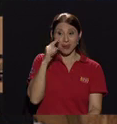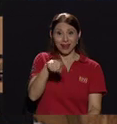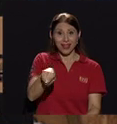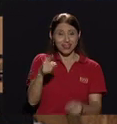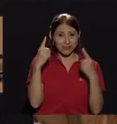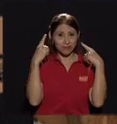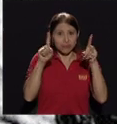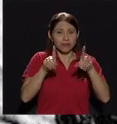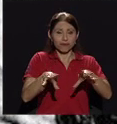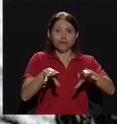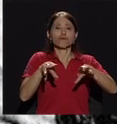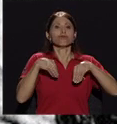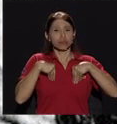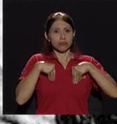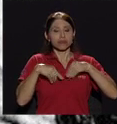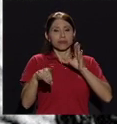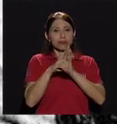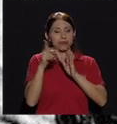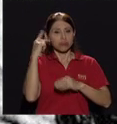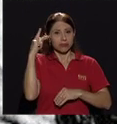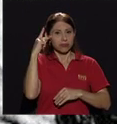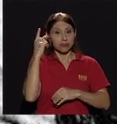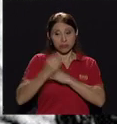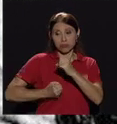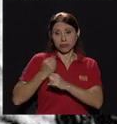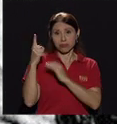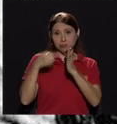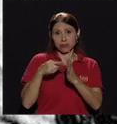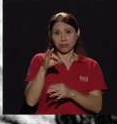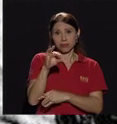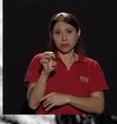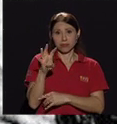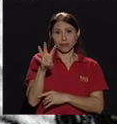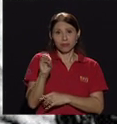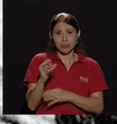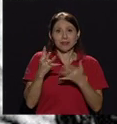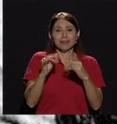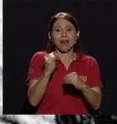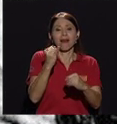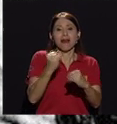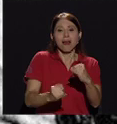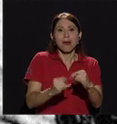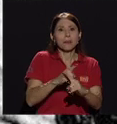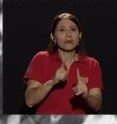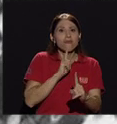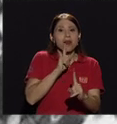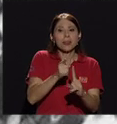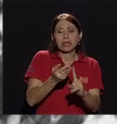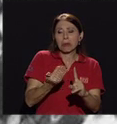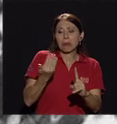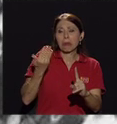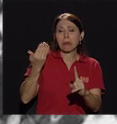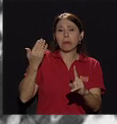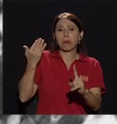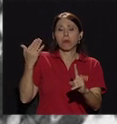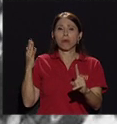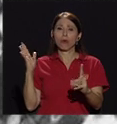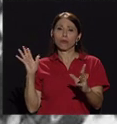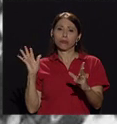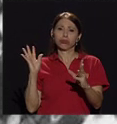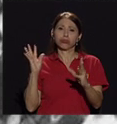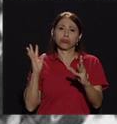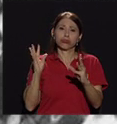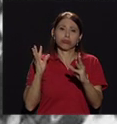políticos. Podríamos decir que en la década de los 40 lo que se da es el desenlace, había un proceso acumulado de luchas,